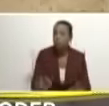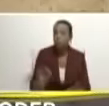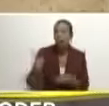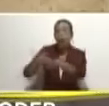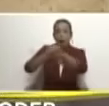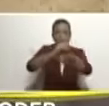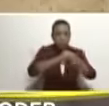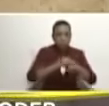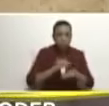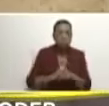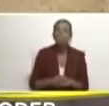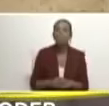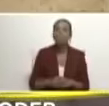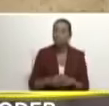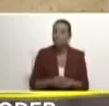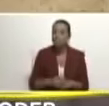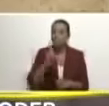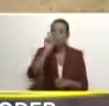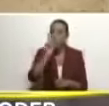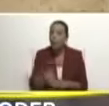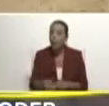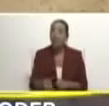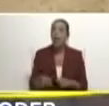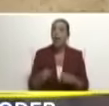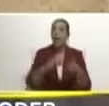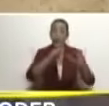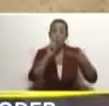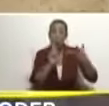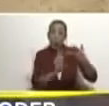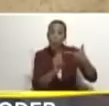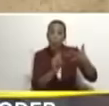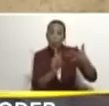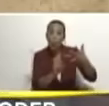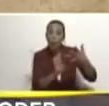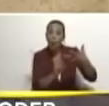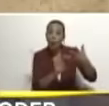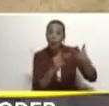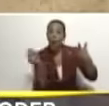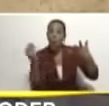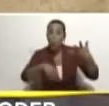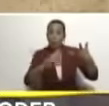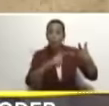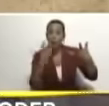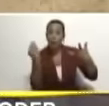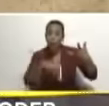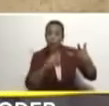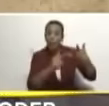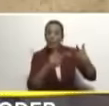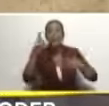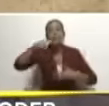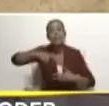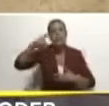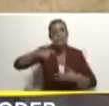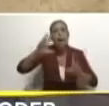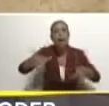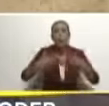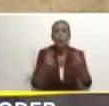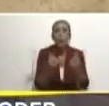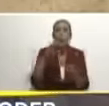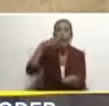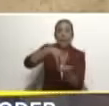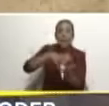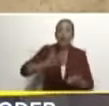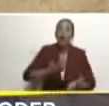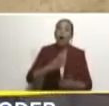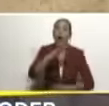consenso. Igual, en cuarto nivel, el cuarto consenso, la necesidad de recuperar el estado de